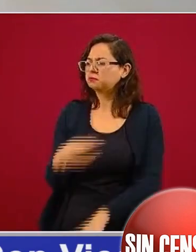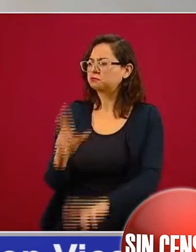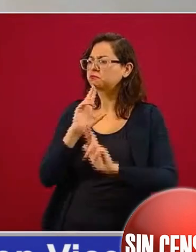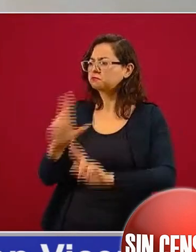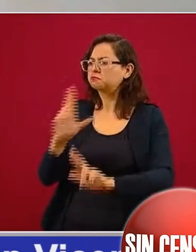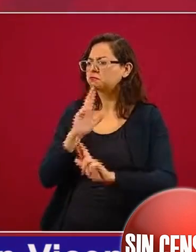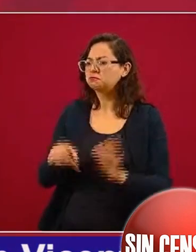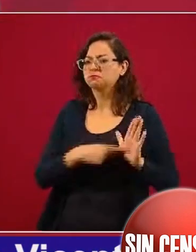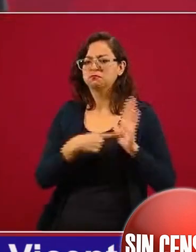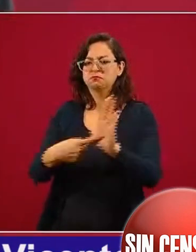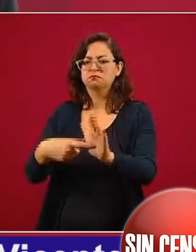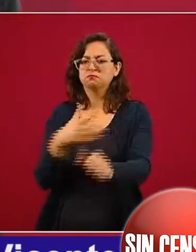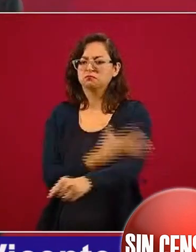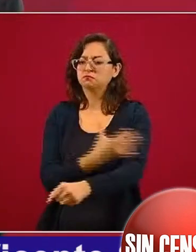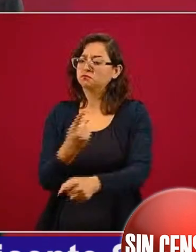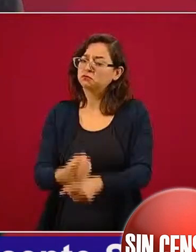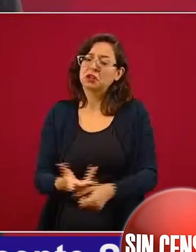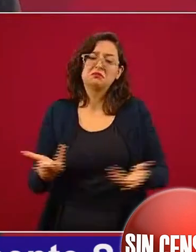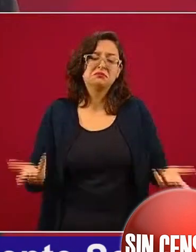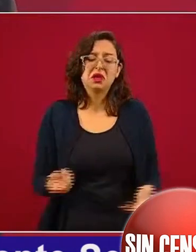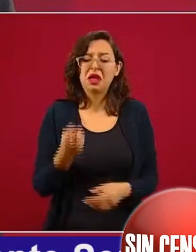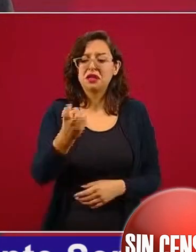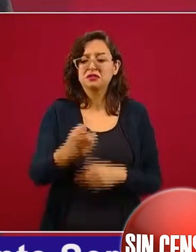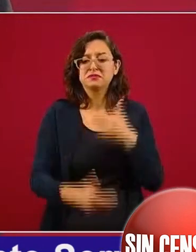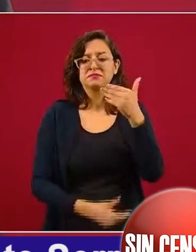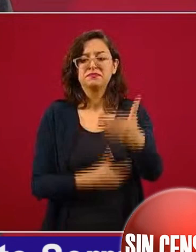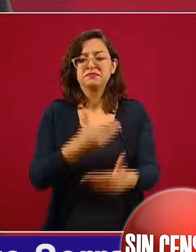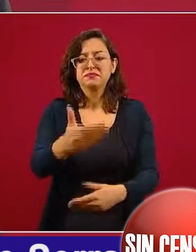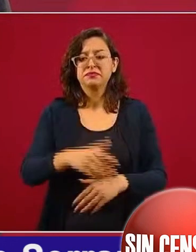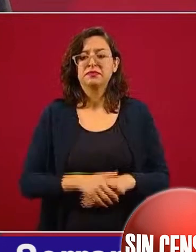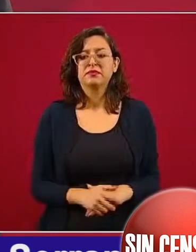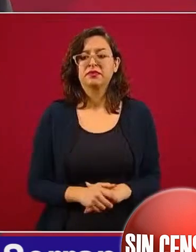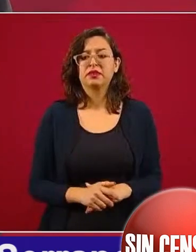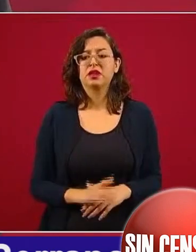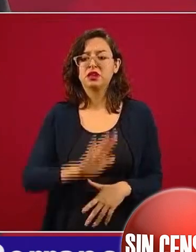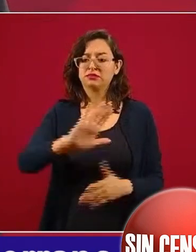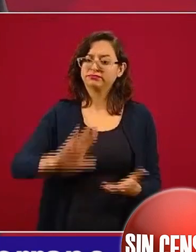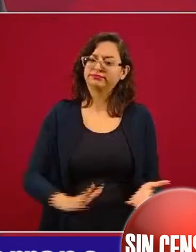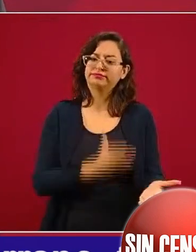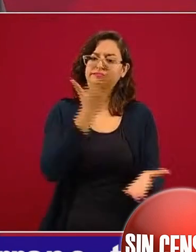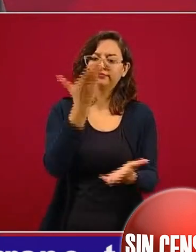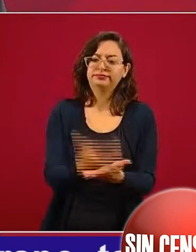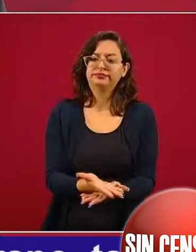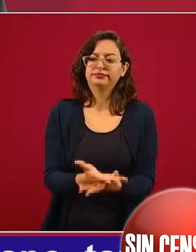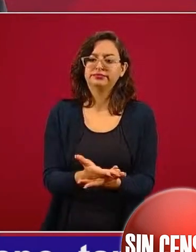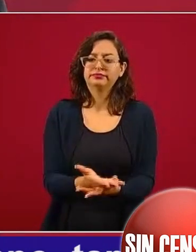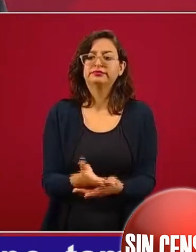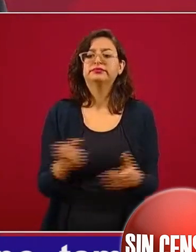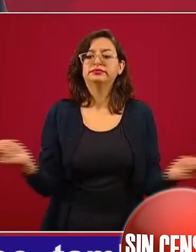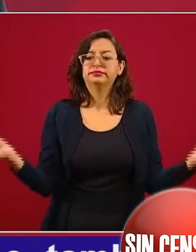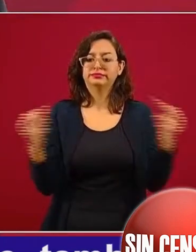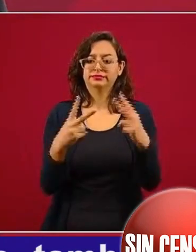Entonces, vamos hacia adelante. Les propongo que Gracias. nos vamos a ver el lunes.